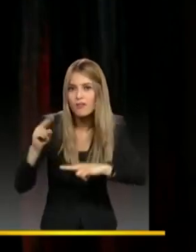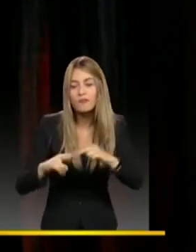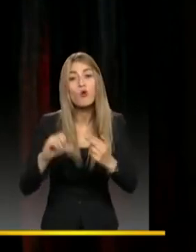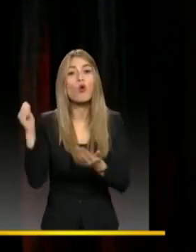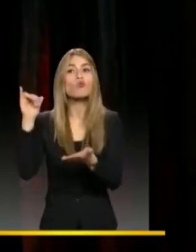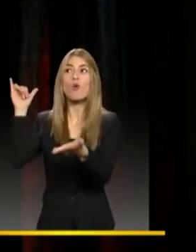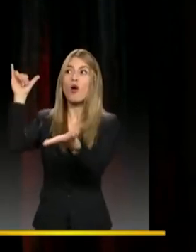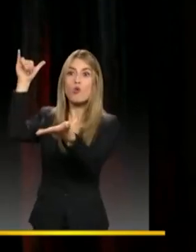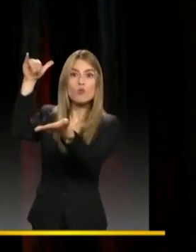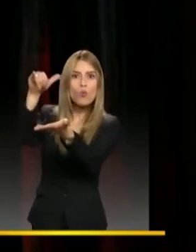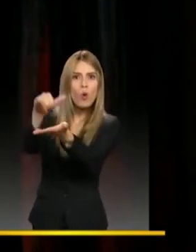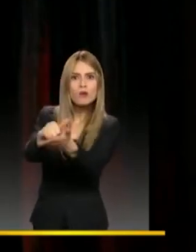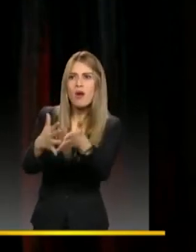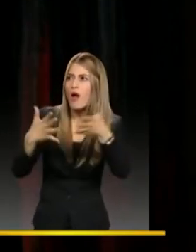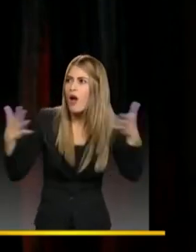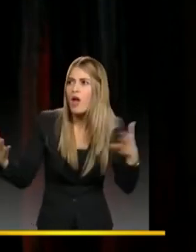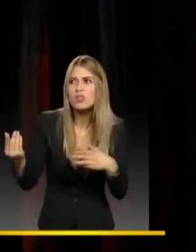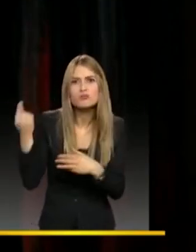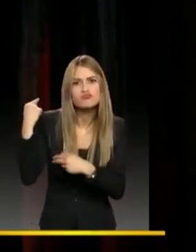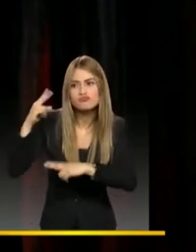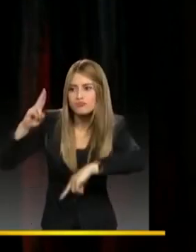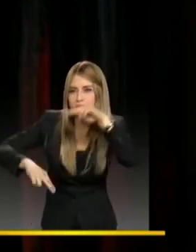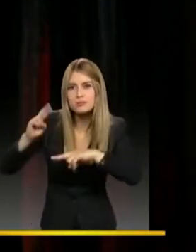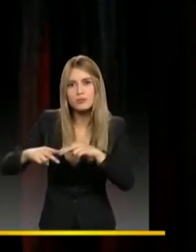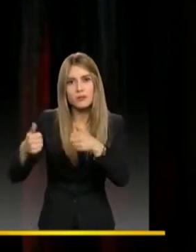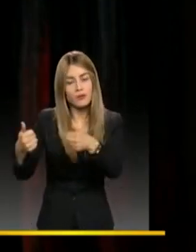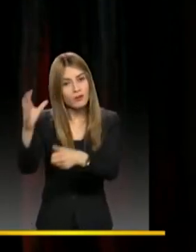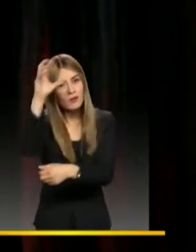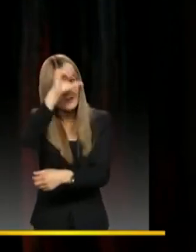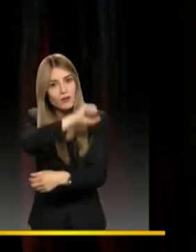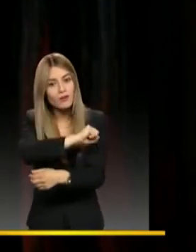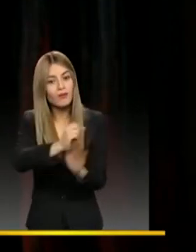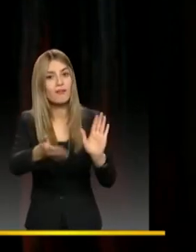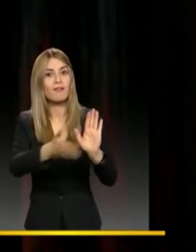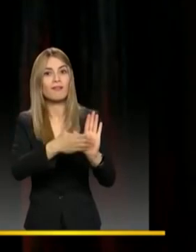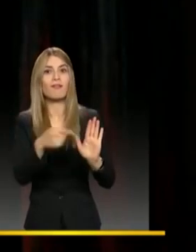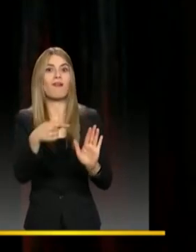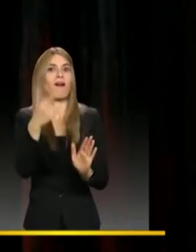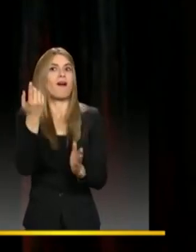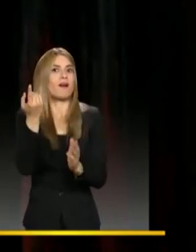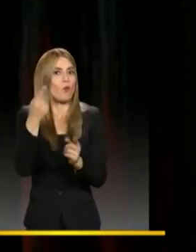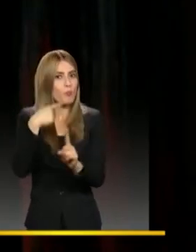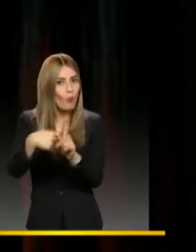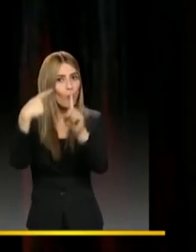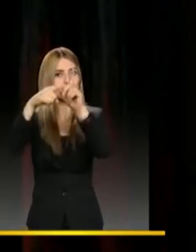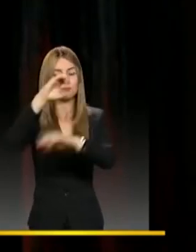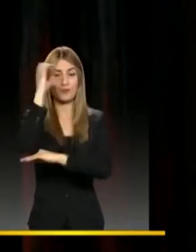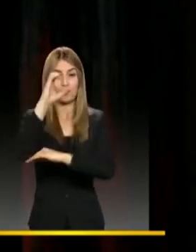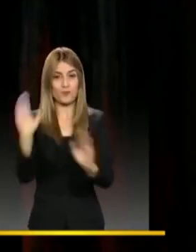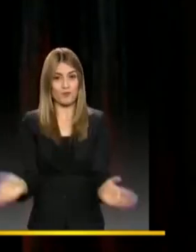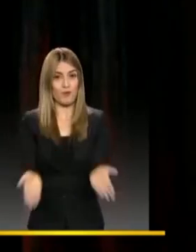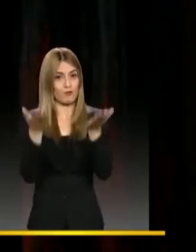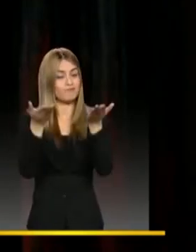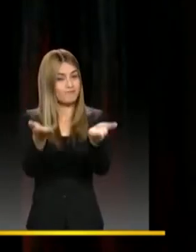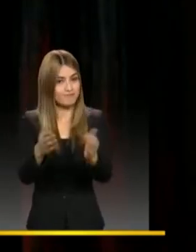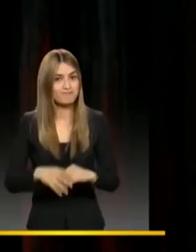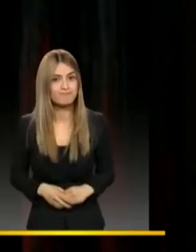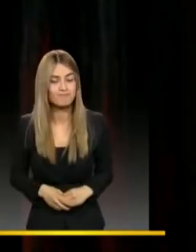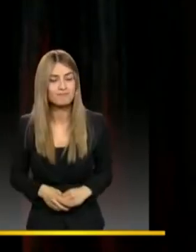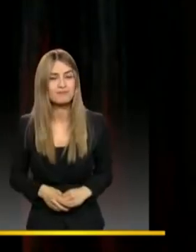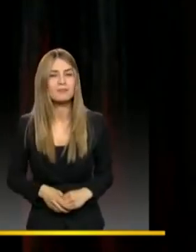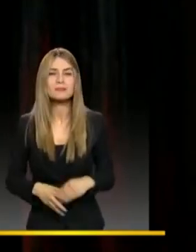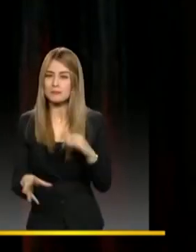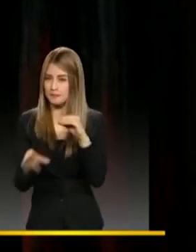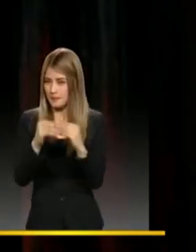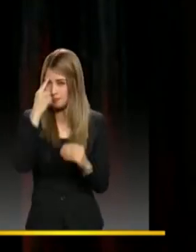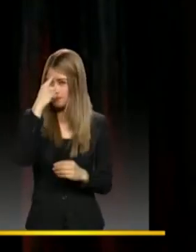con los puertos. ¿Qué mejor símbolo de un país que avanza? Y también vivimos un año